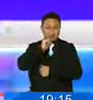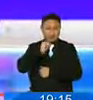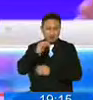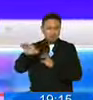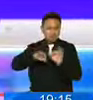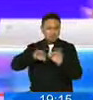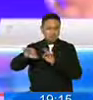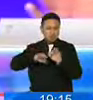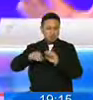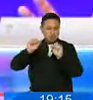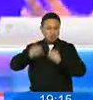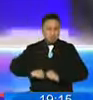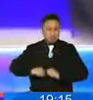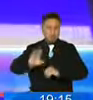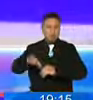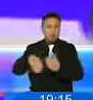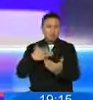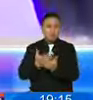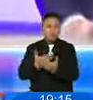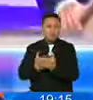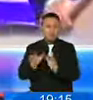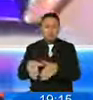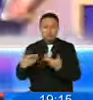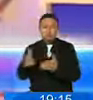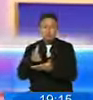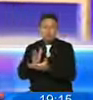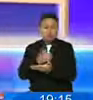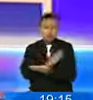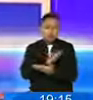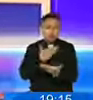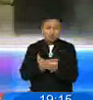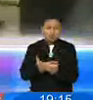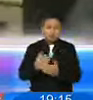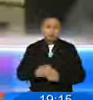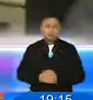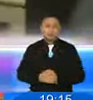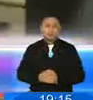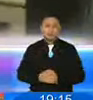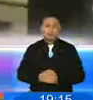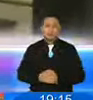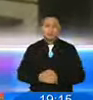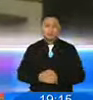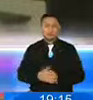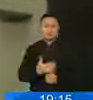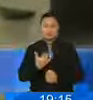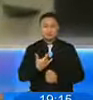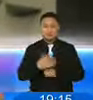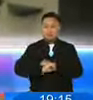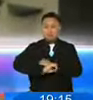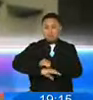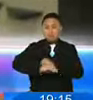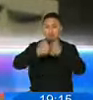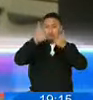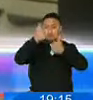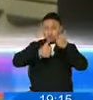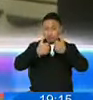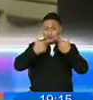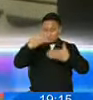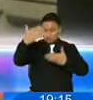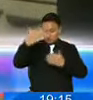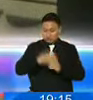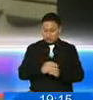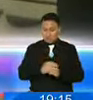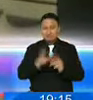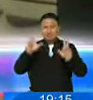dicen, para poder explicar los caminos para aplicar sus propuestas. Eso se da en el marco de una campaña política donde no hay mucha